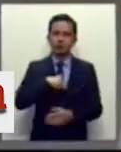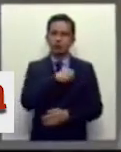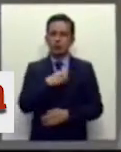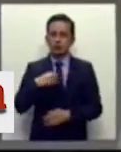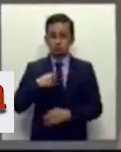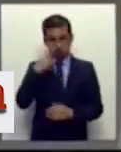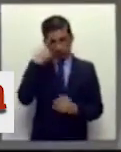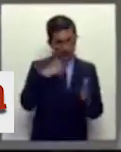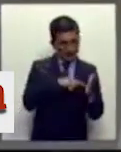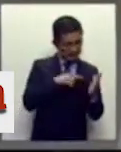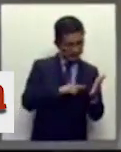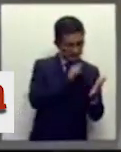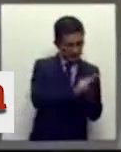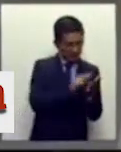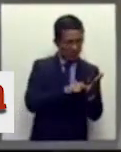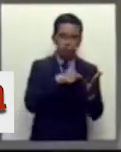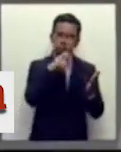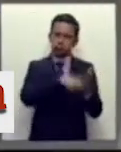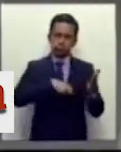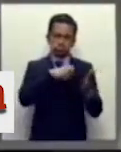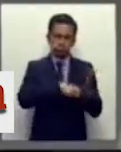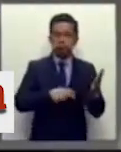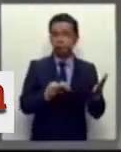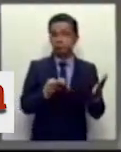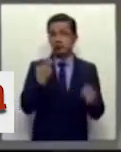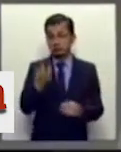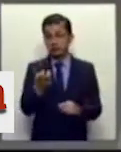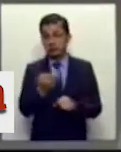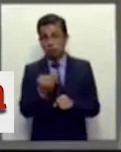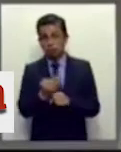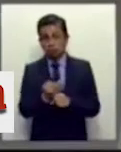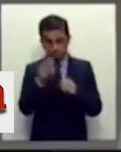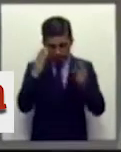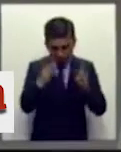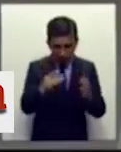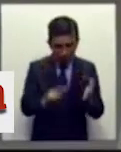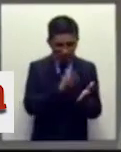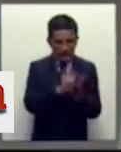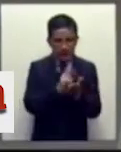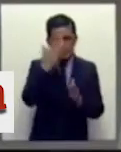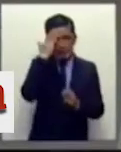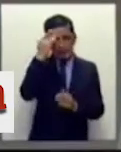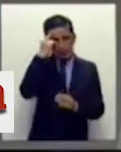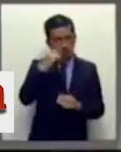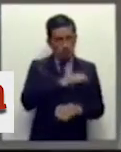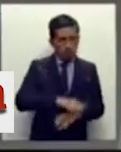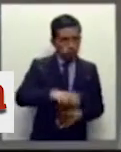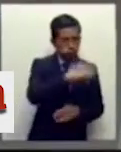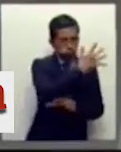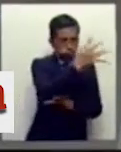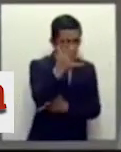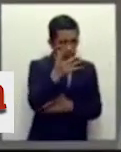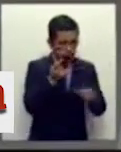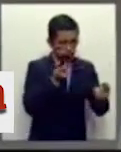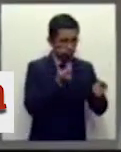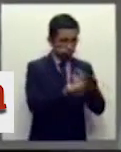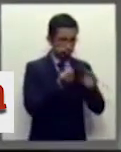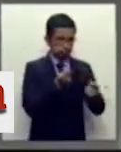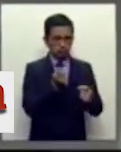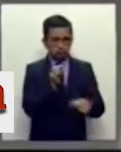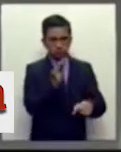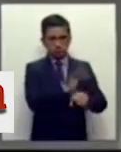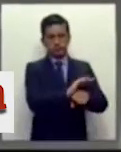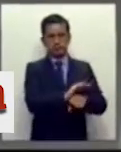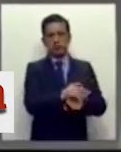caso que nos ocupa, la Ley General del Equilibrio Ecológico y la Protección al Ambiente, de tal forma que se tenga el